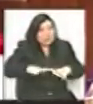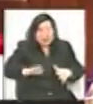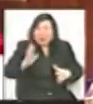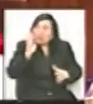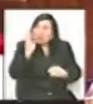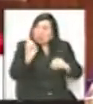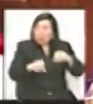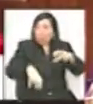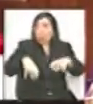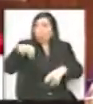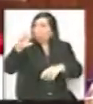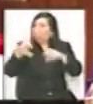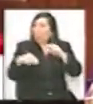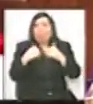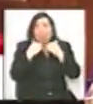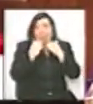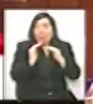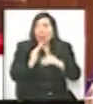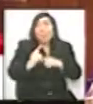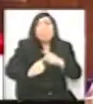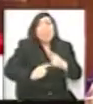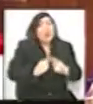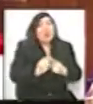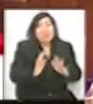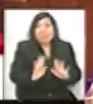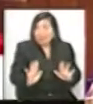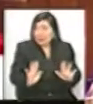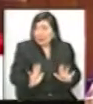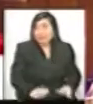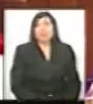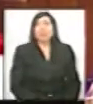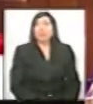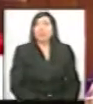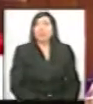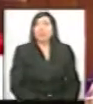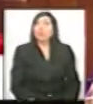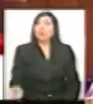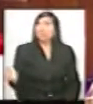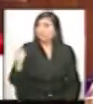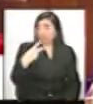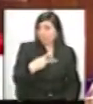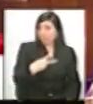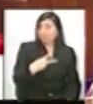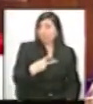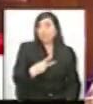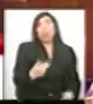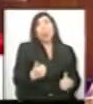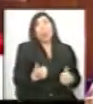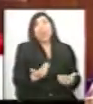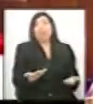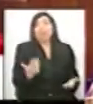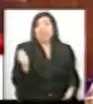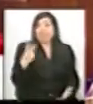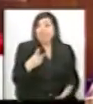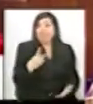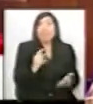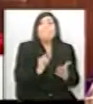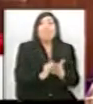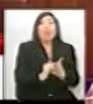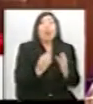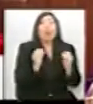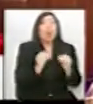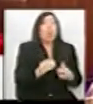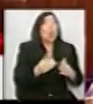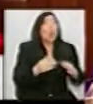con ese reforzamiento la próxima vez no les va a pasar lo mismo la segunda opción es intentar nuevos